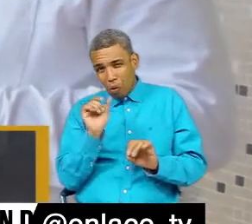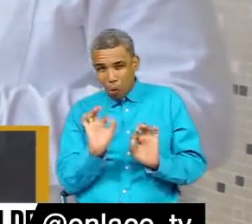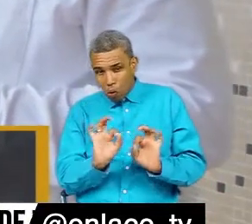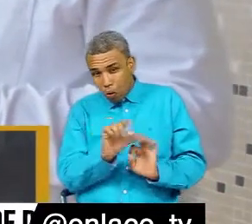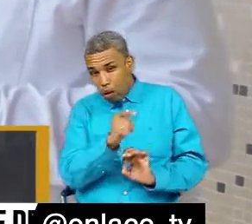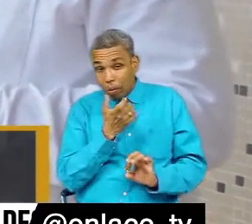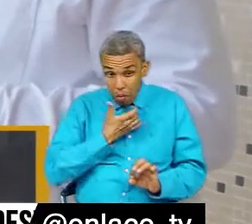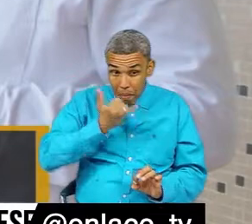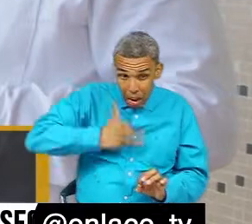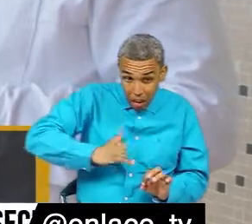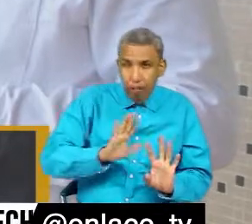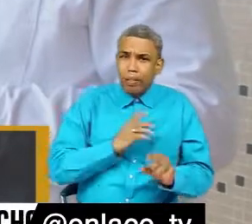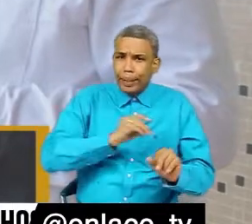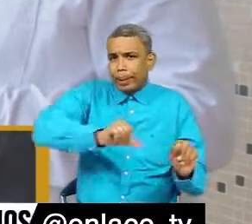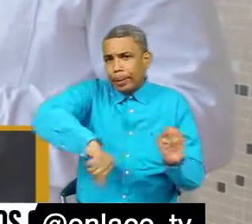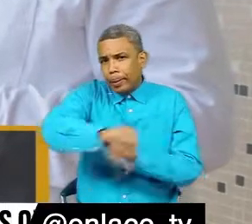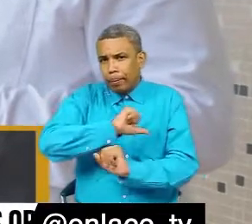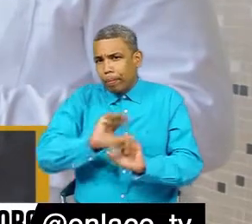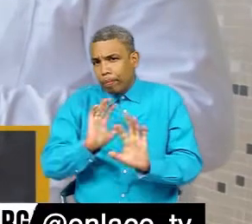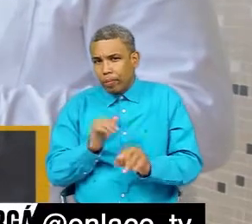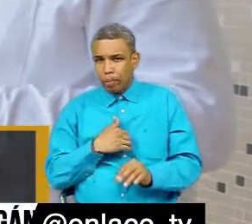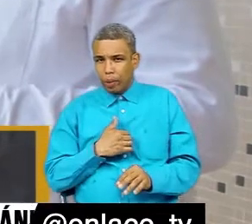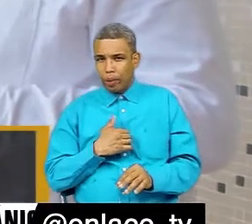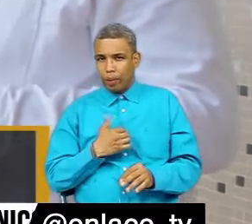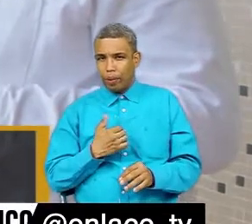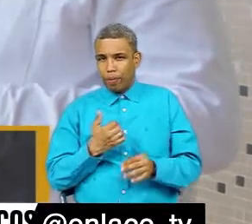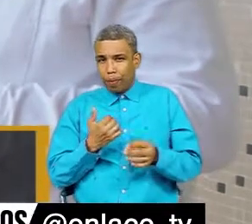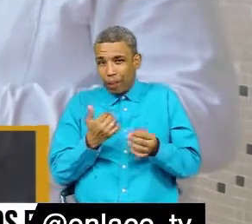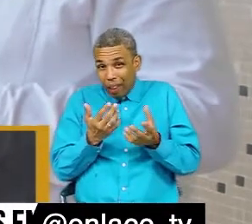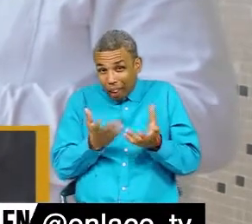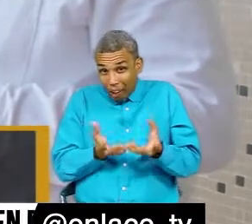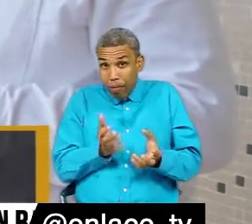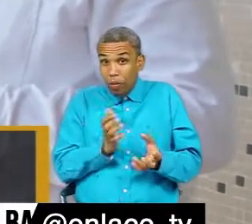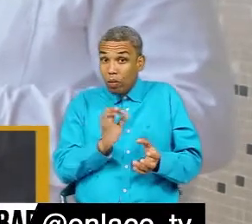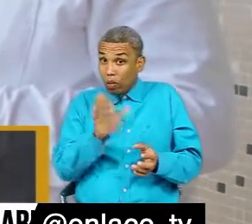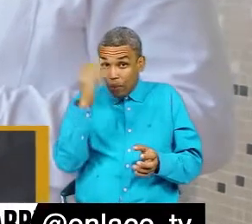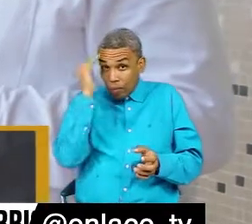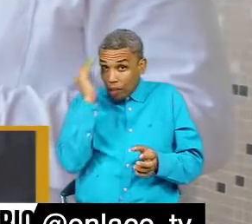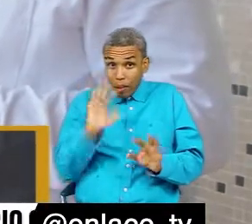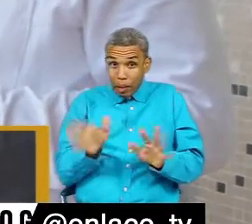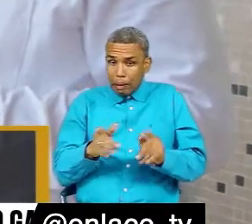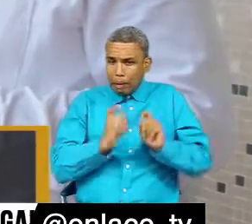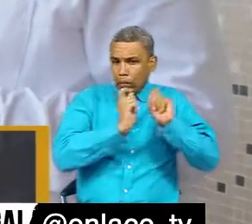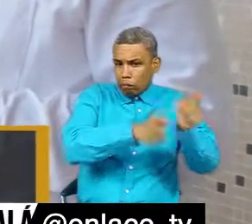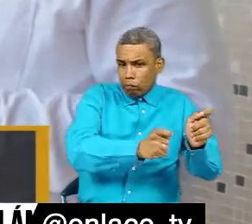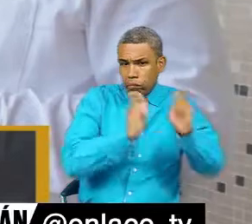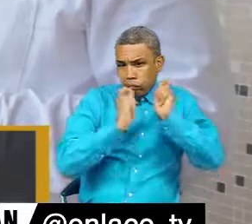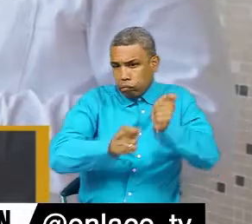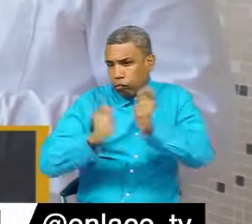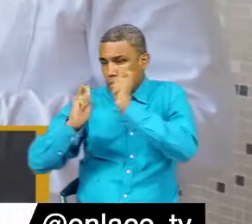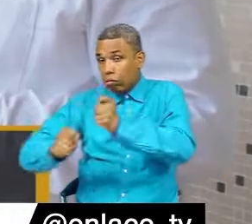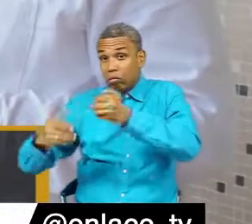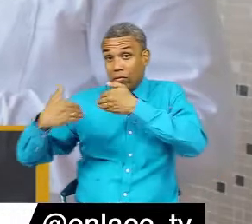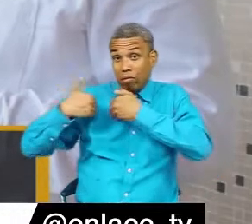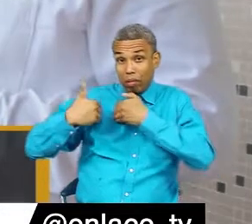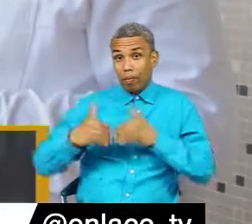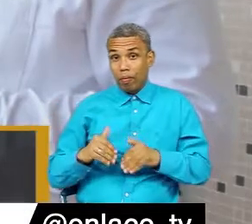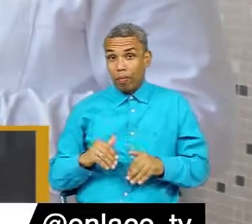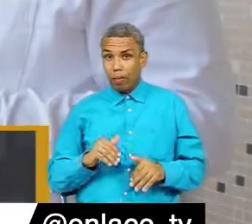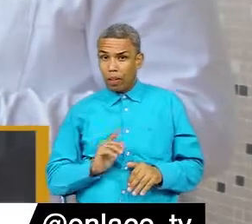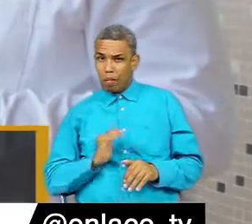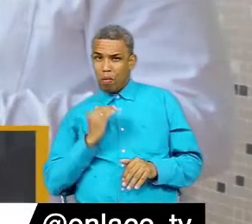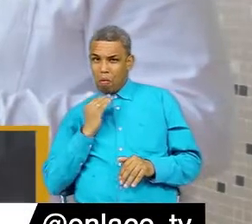los secretarios saben y tienen ya claro que si no cumplen con las metas y los objetivos, pues lógicamente serán evaluados,